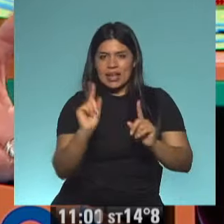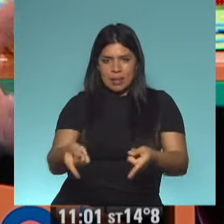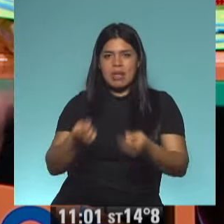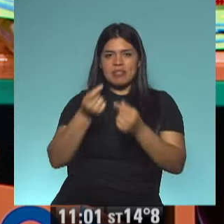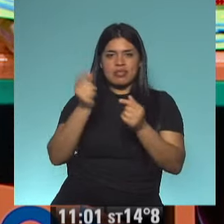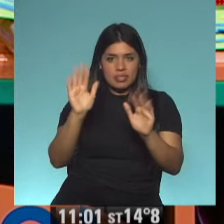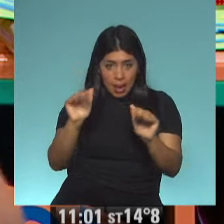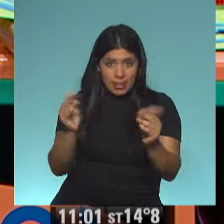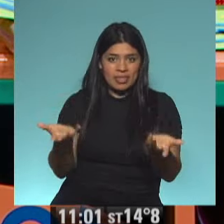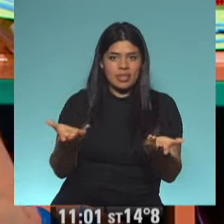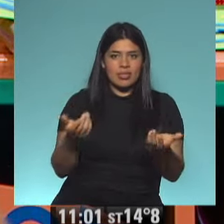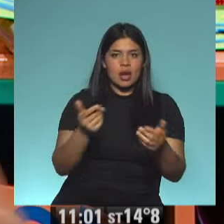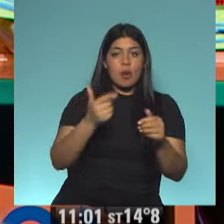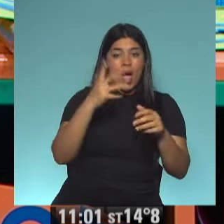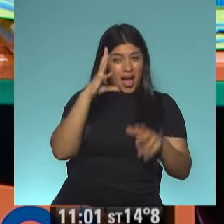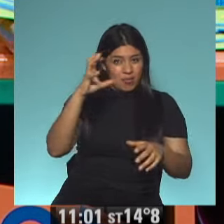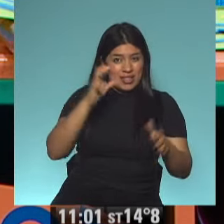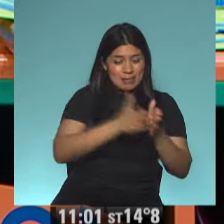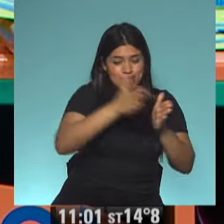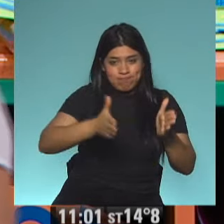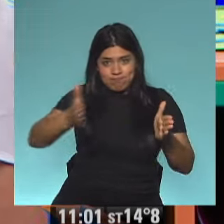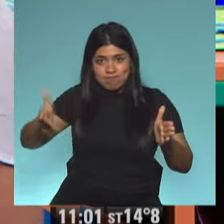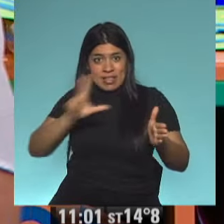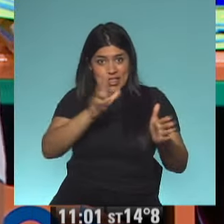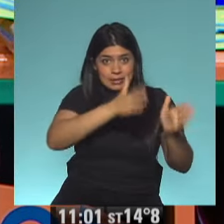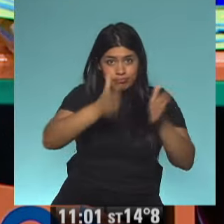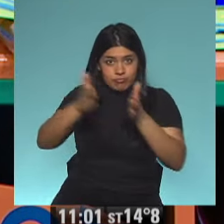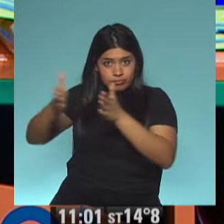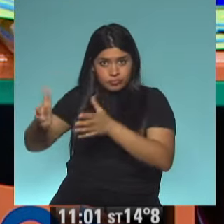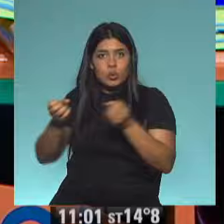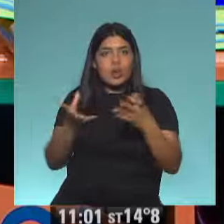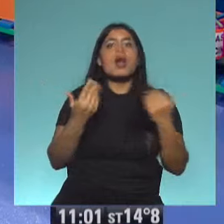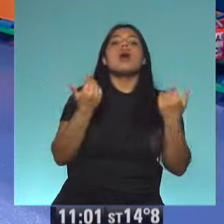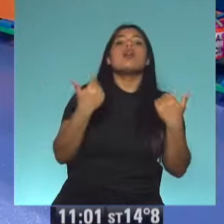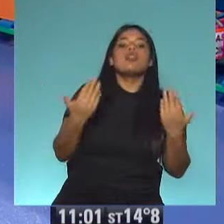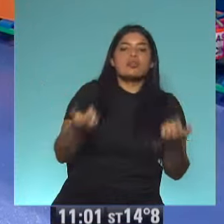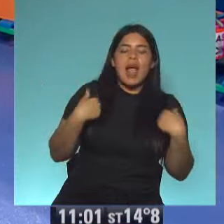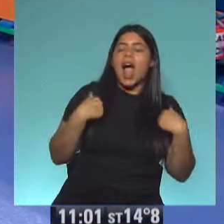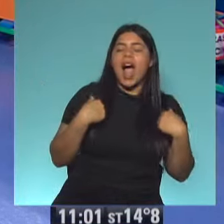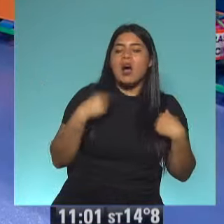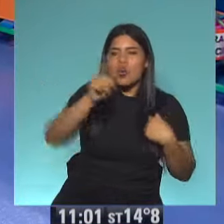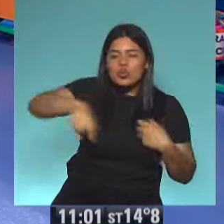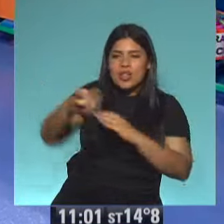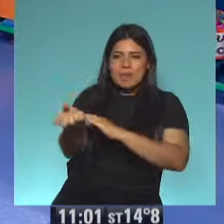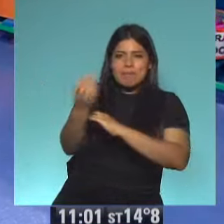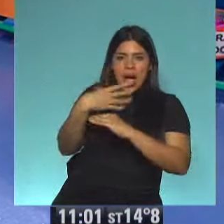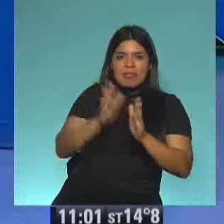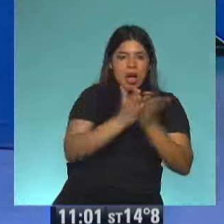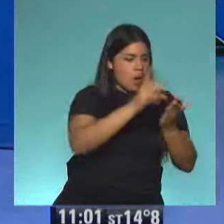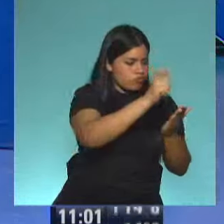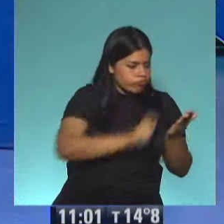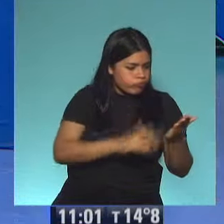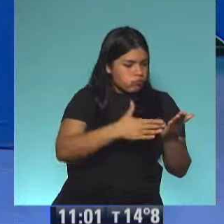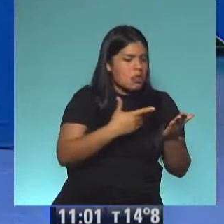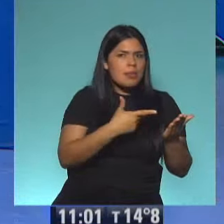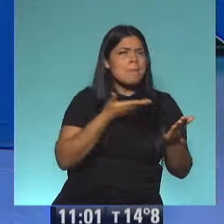la murga? Sí. Así que, bueno, Mauro nos ayudó un montón para Pasa armar una cosa, la canción. Cuando me llegó la letra y se lo mostré a los chicos de Los Atrevidos, le dije, ¿me